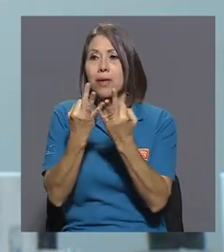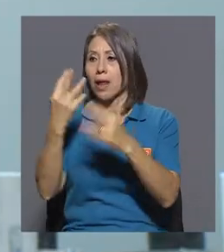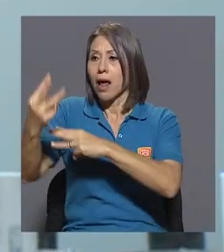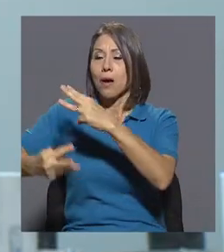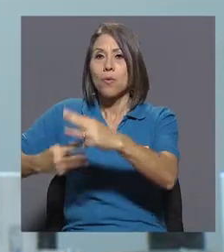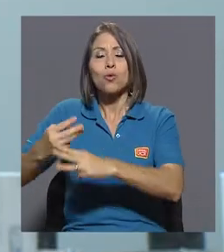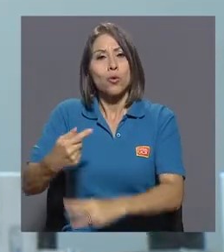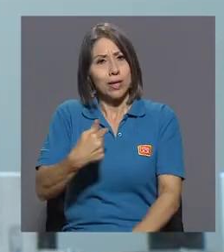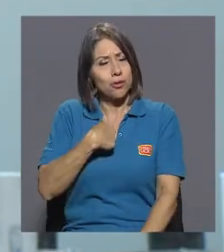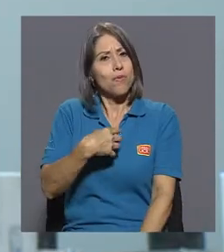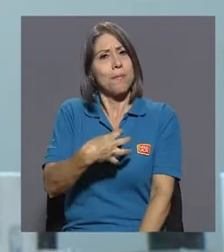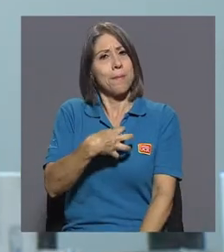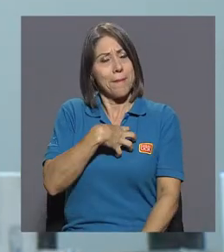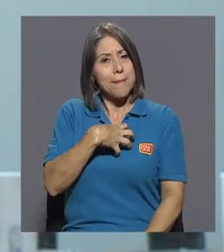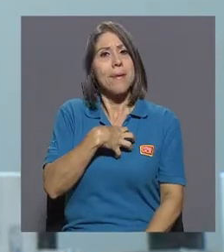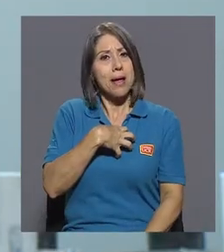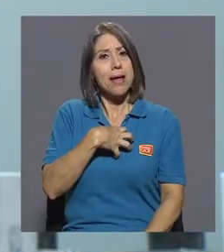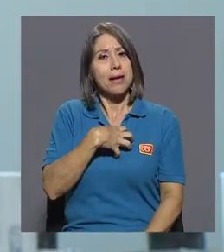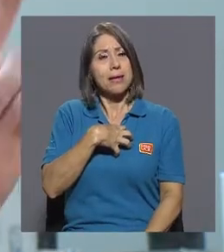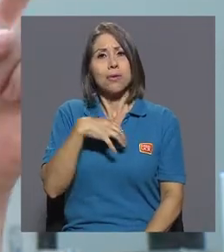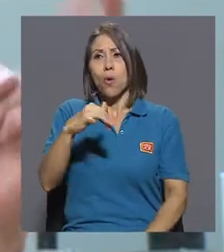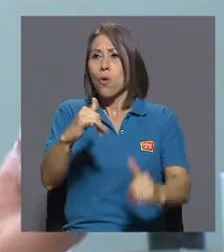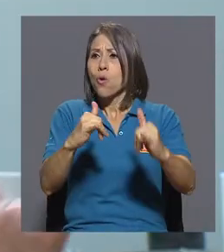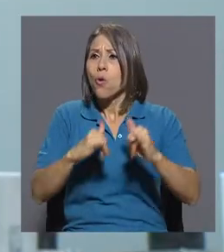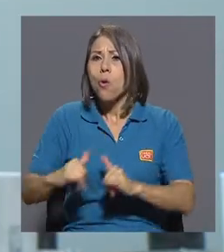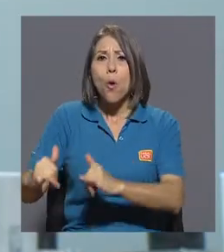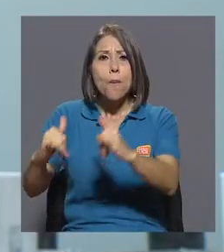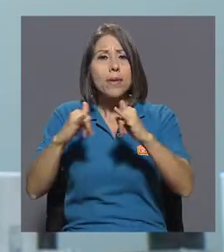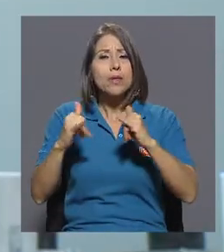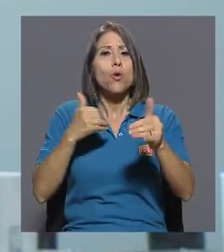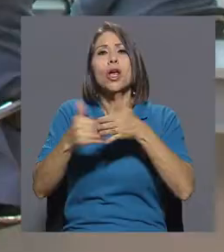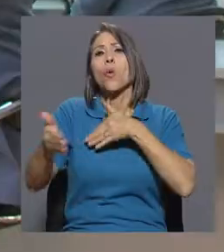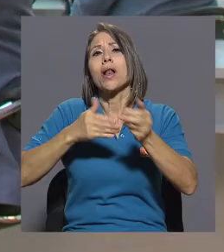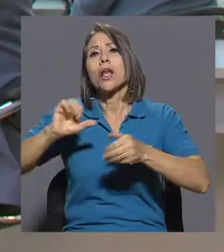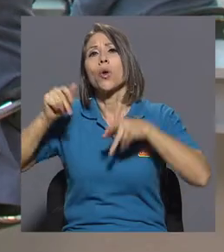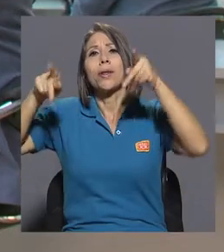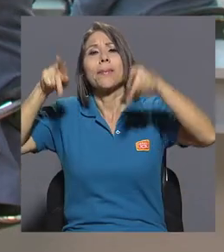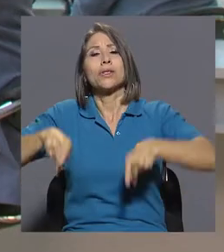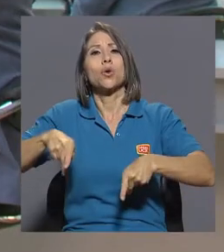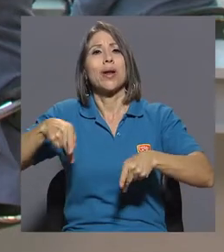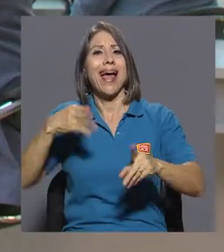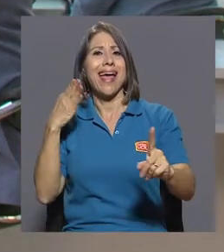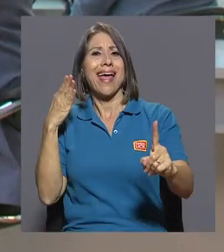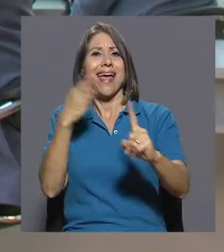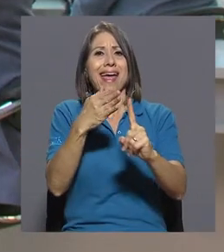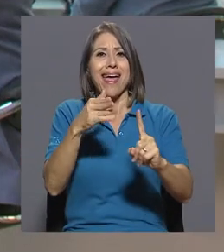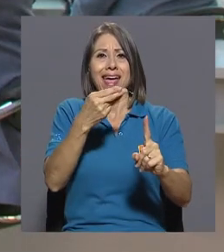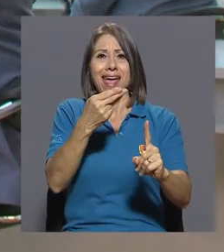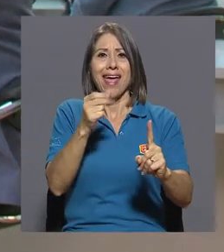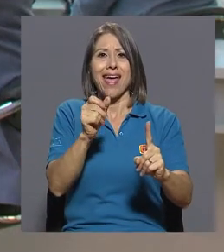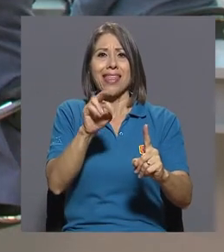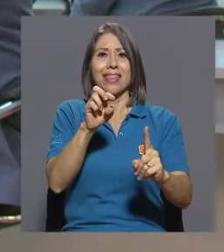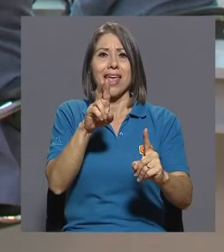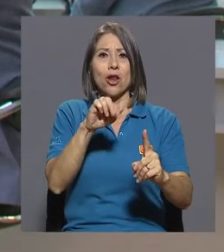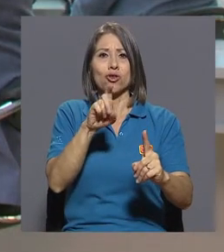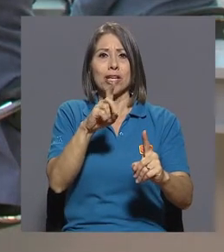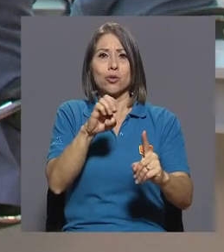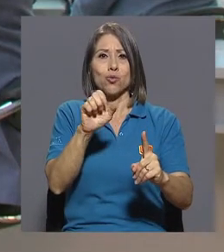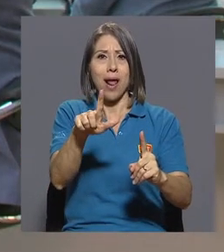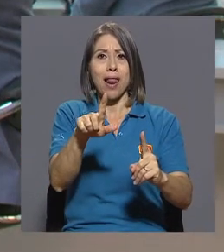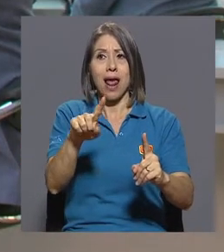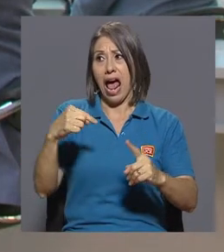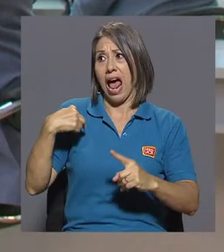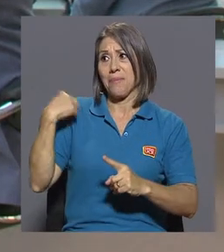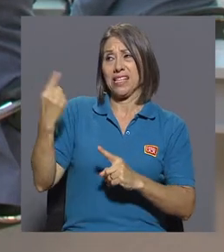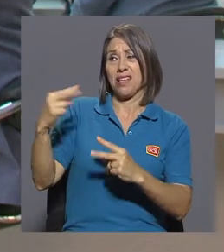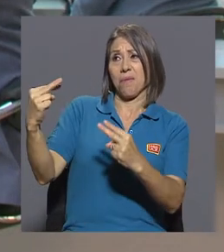merecía... lo mismo que cualquier otro heterosexual, porque a mí siempre se me ha juzgado por ser gay, por algo que